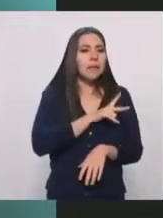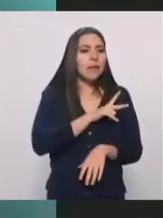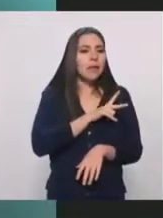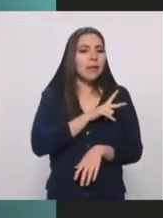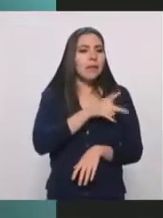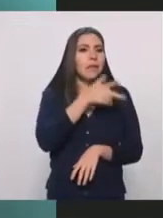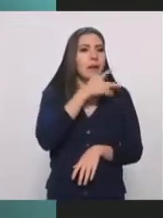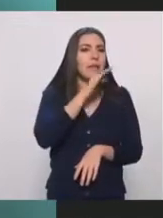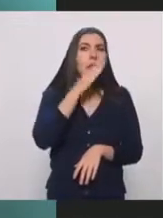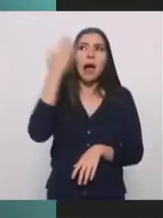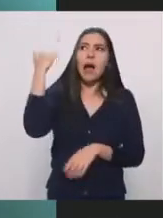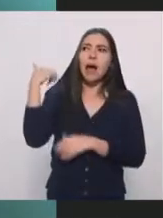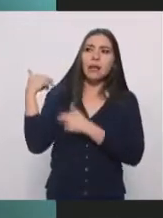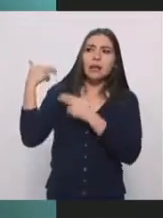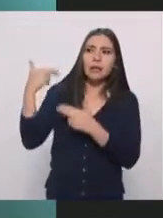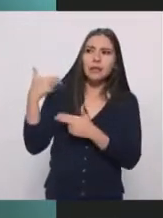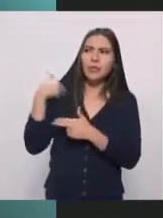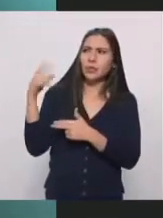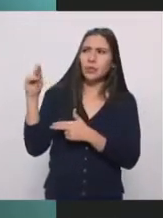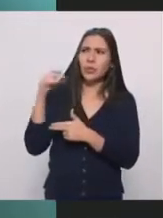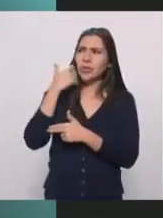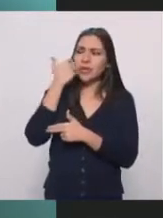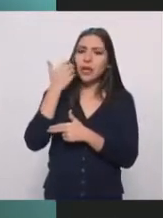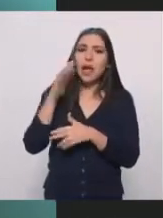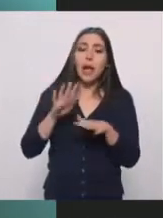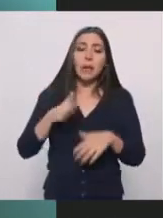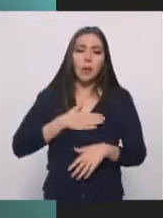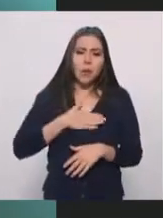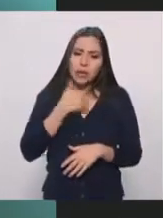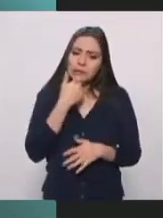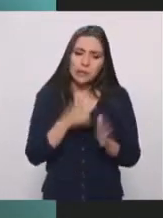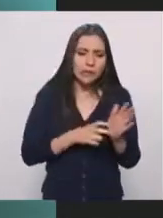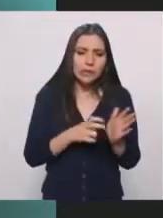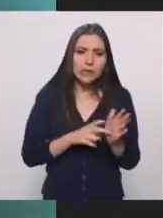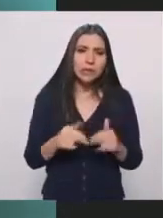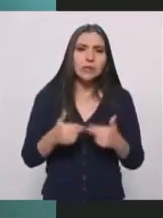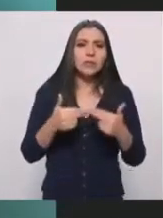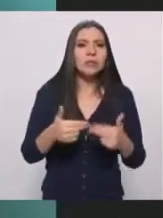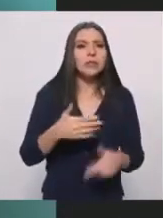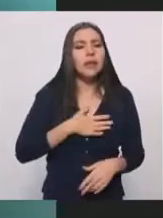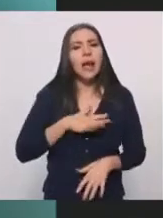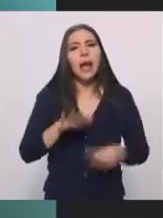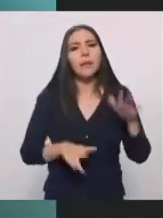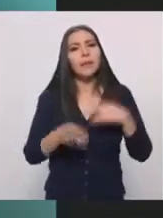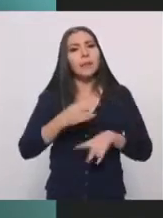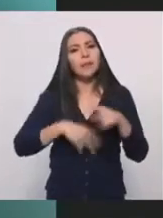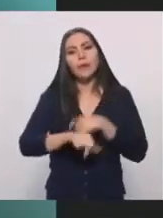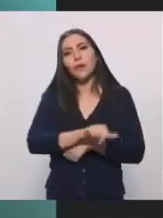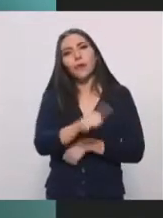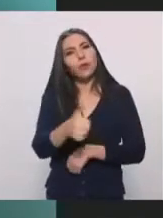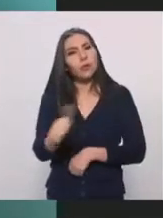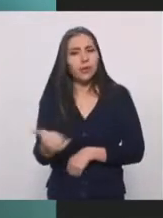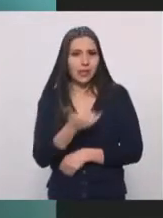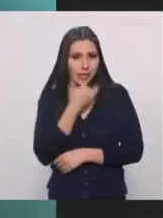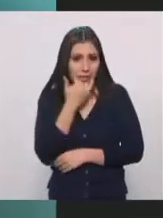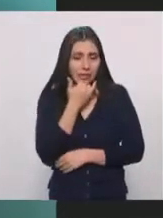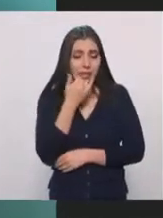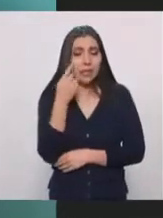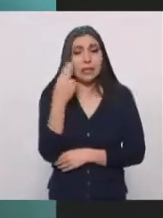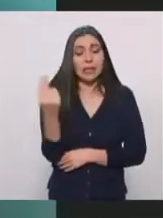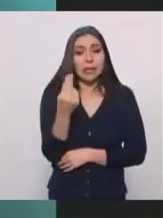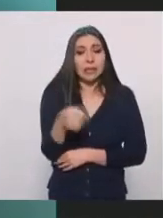nosotros vamos a cometer otros, siempre. Pero la diferencia quizá estará en que nosotros como